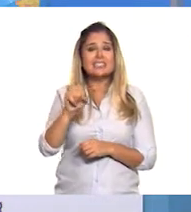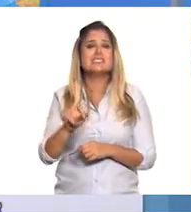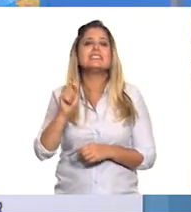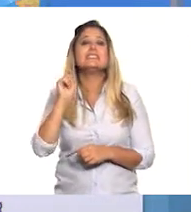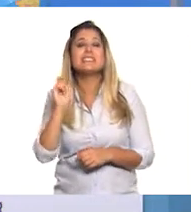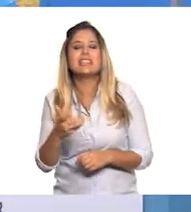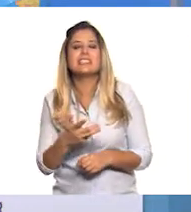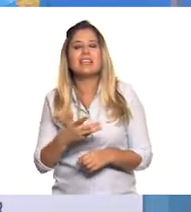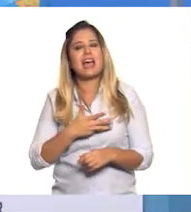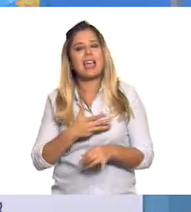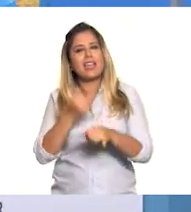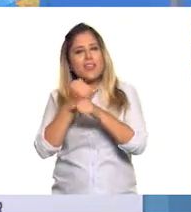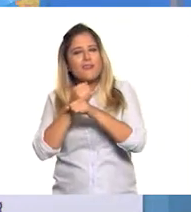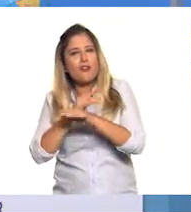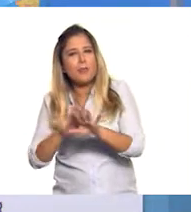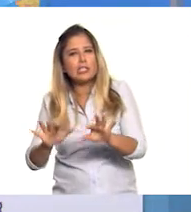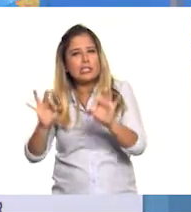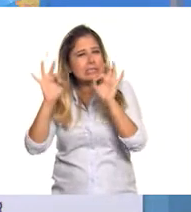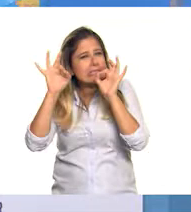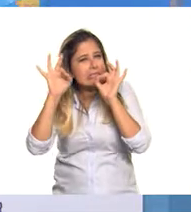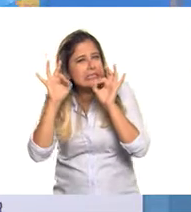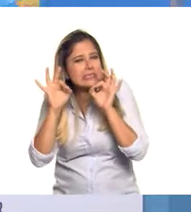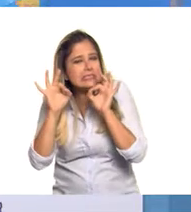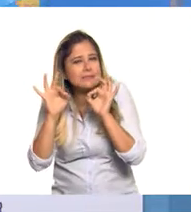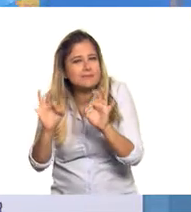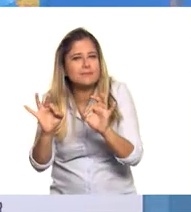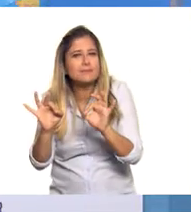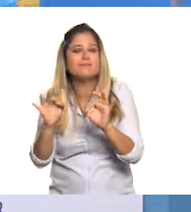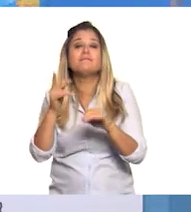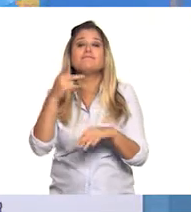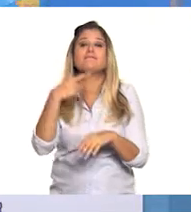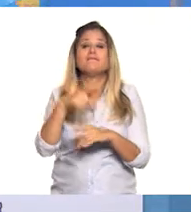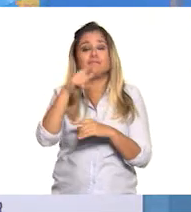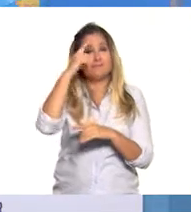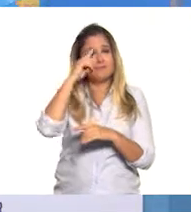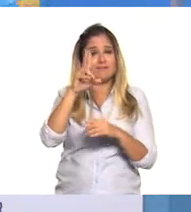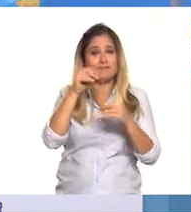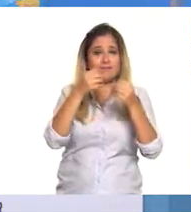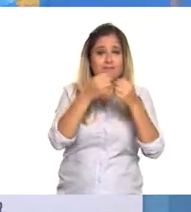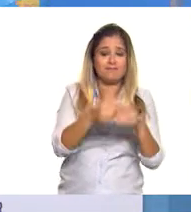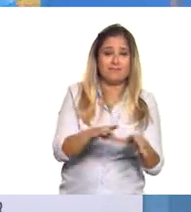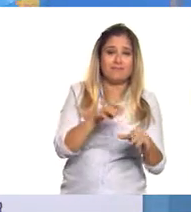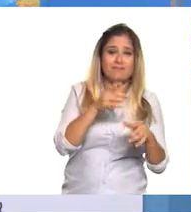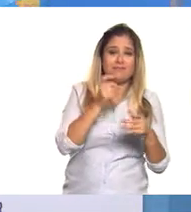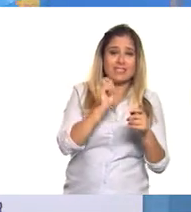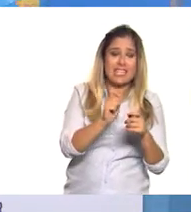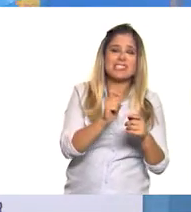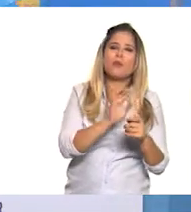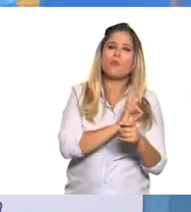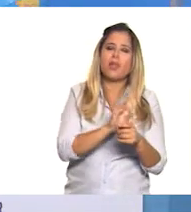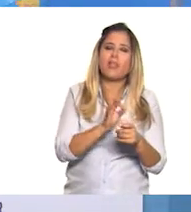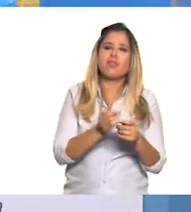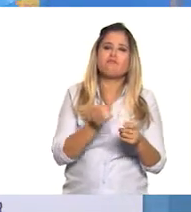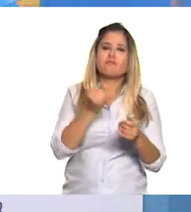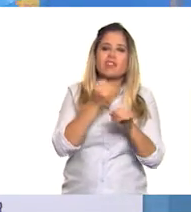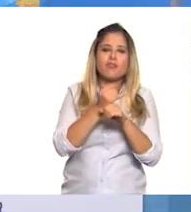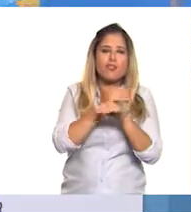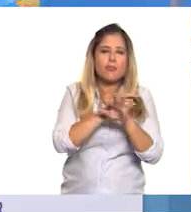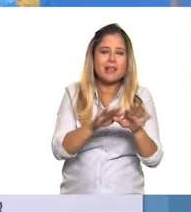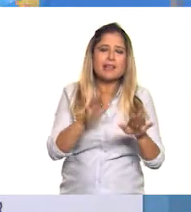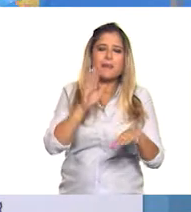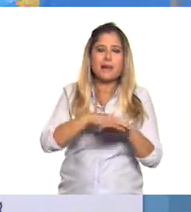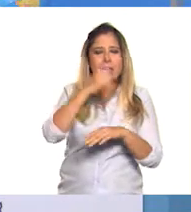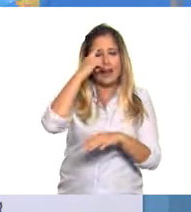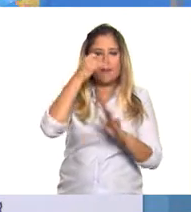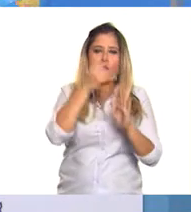permiten obtener información precisa, pero para no perder datos valiosos, dan opción al informante para